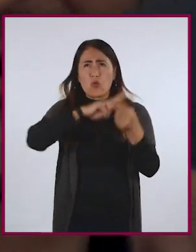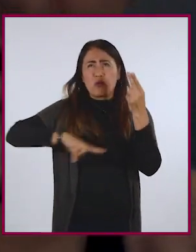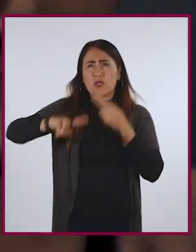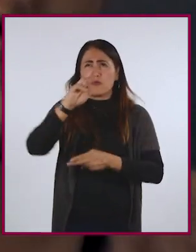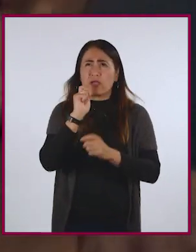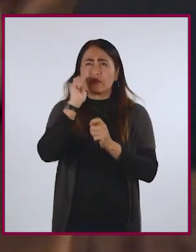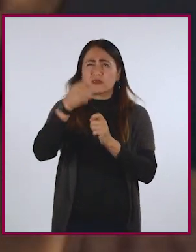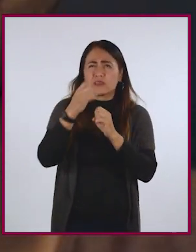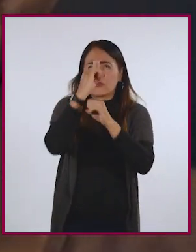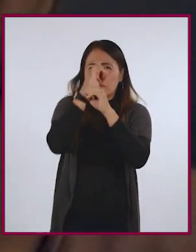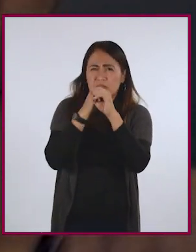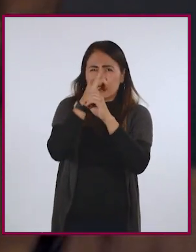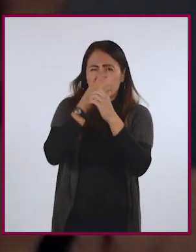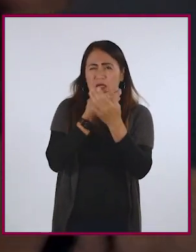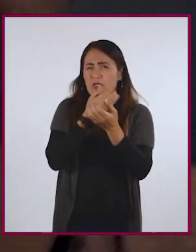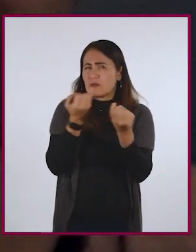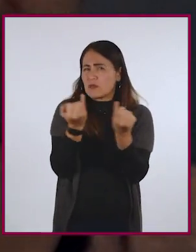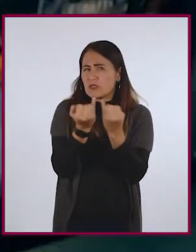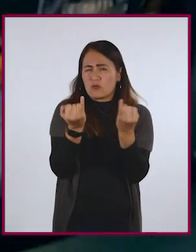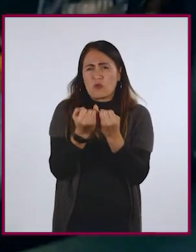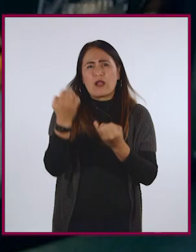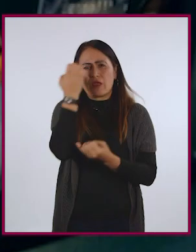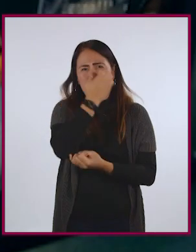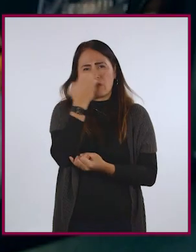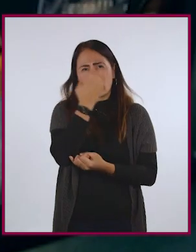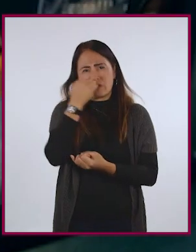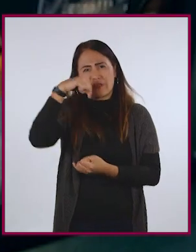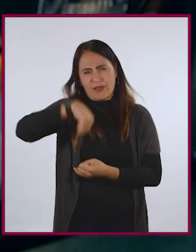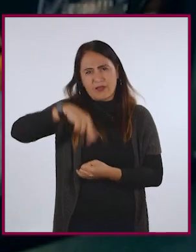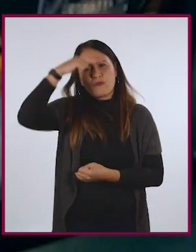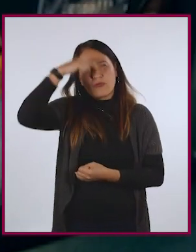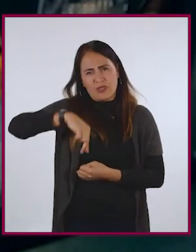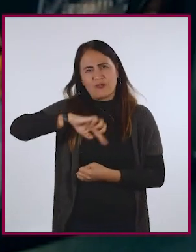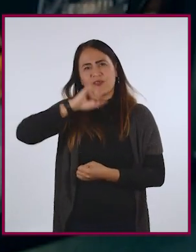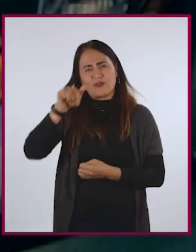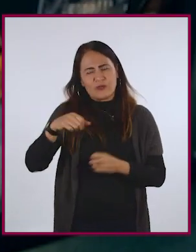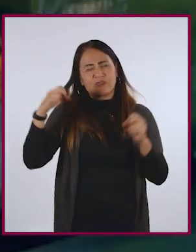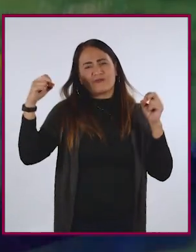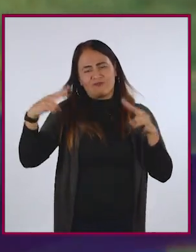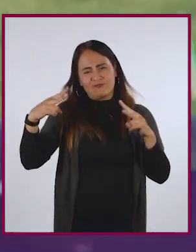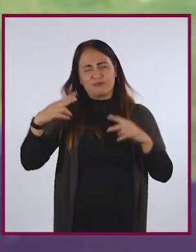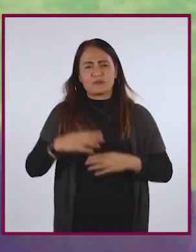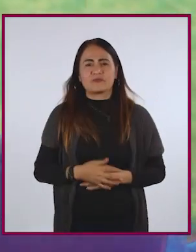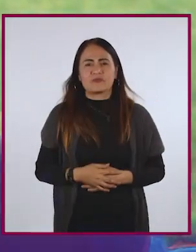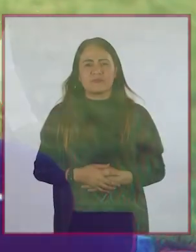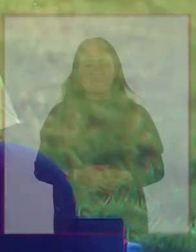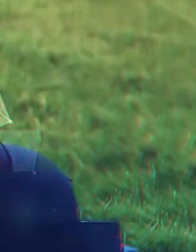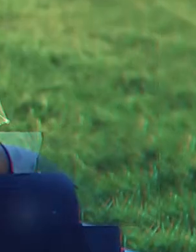universo como a la educación en México. Los espero en nuestro próximo capítulo.